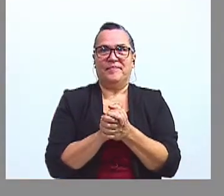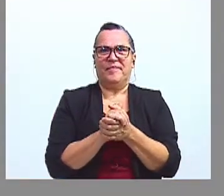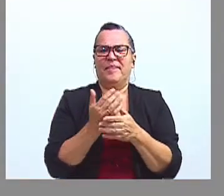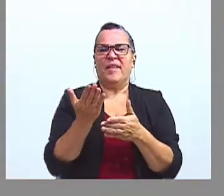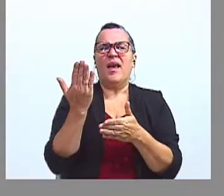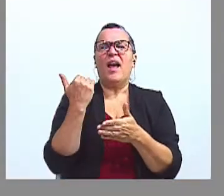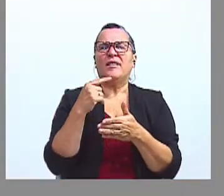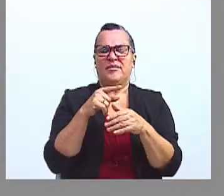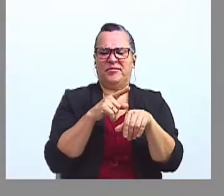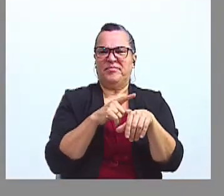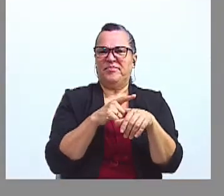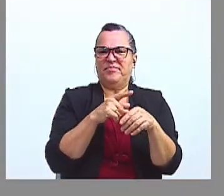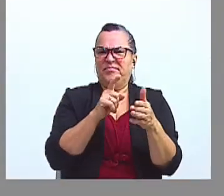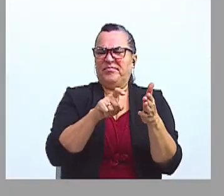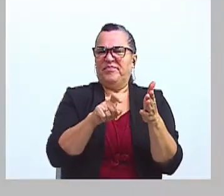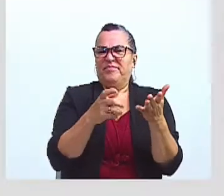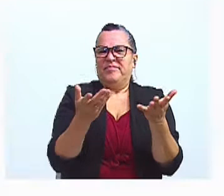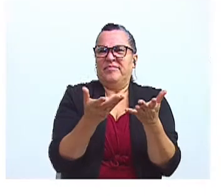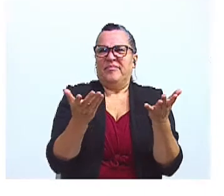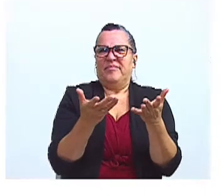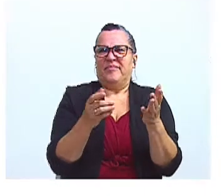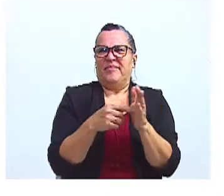¿Qué necesitamos?